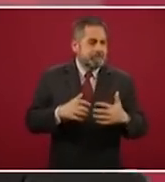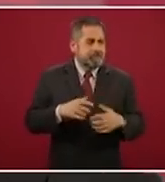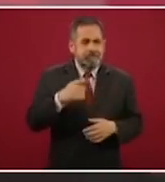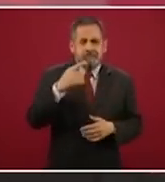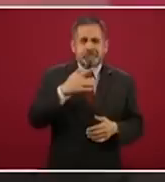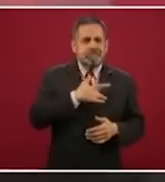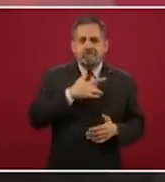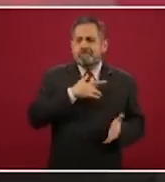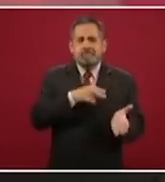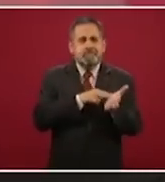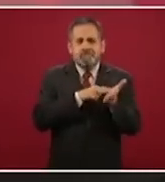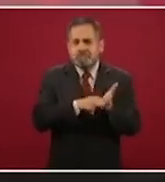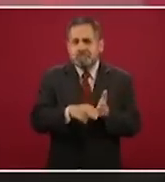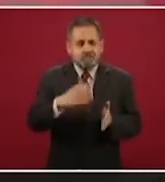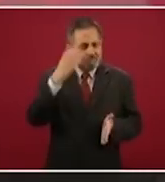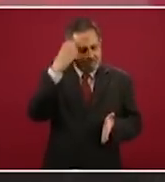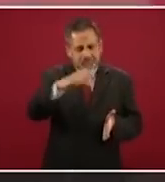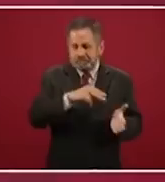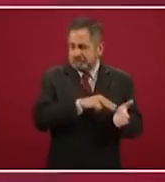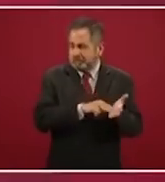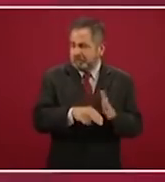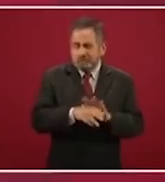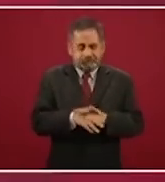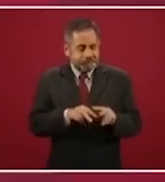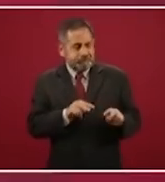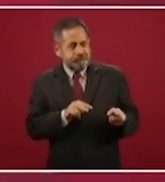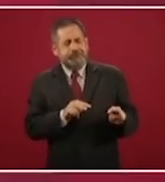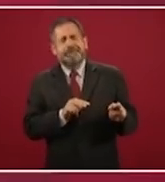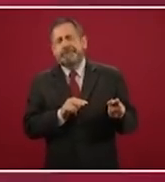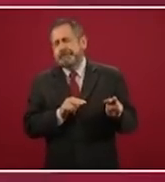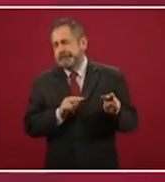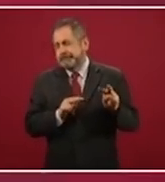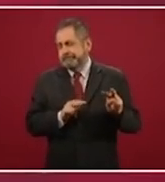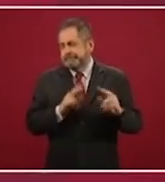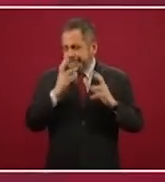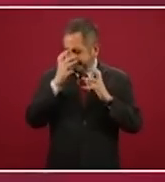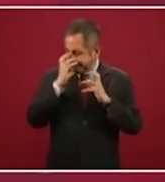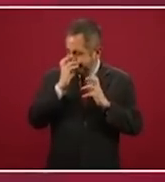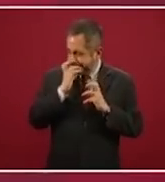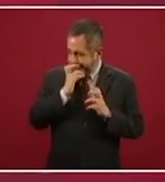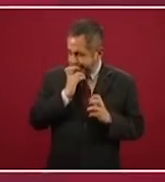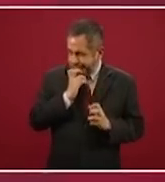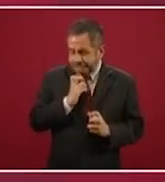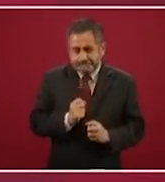despiadados que generan tanta tristeza.